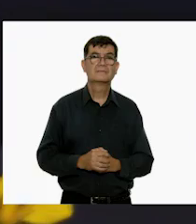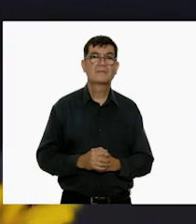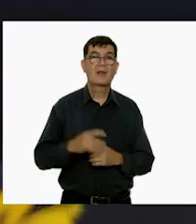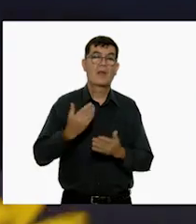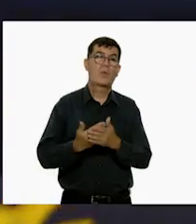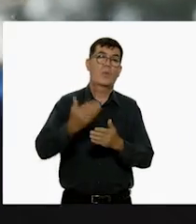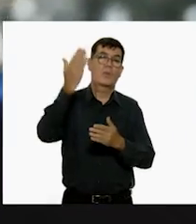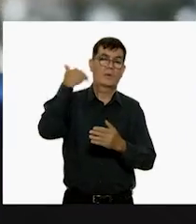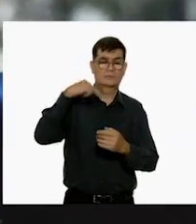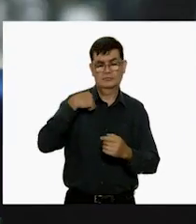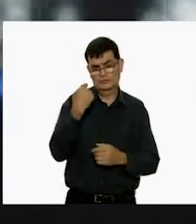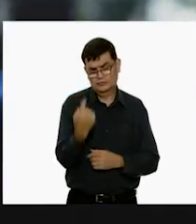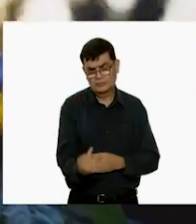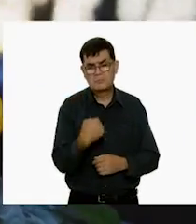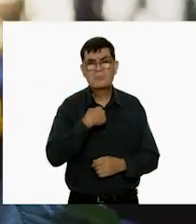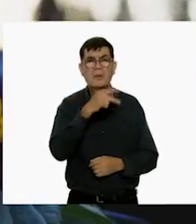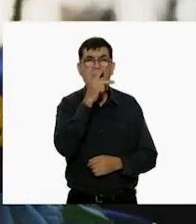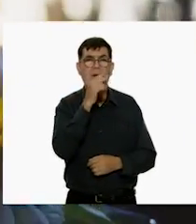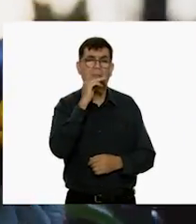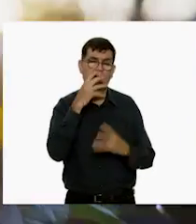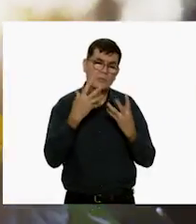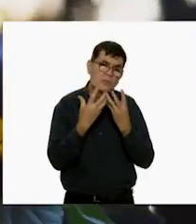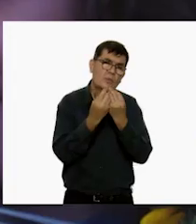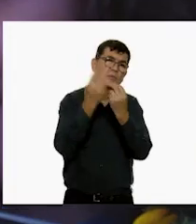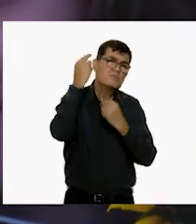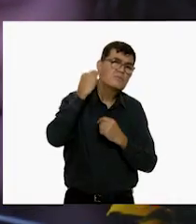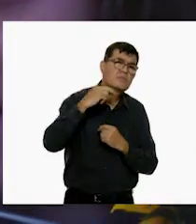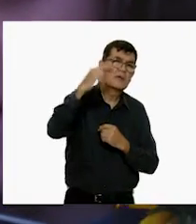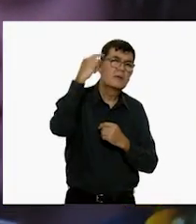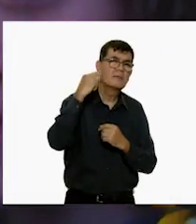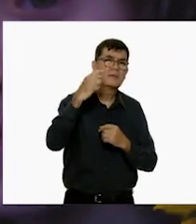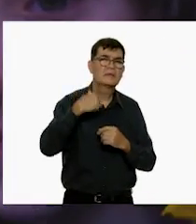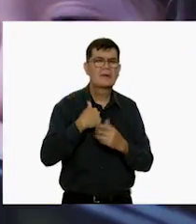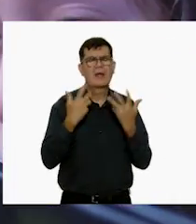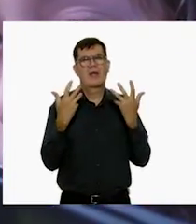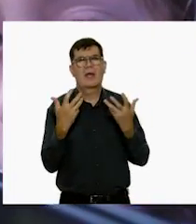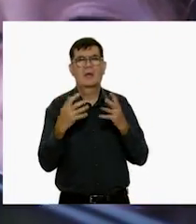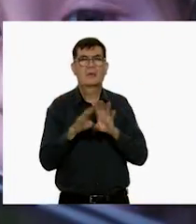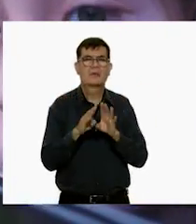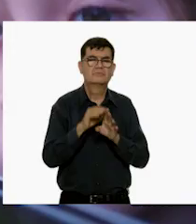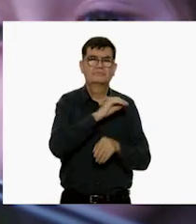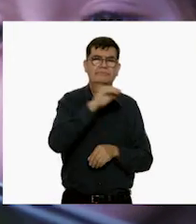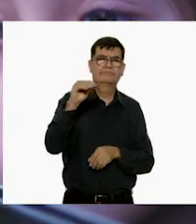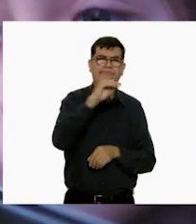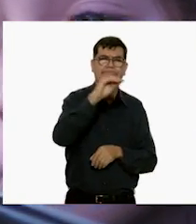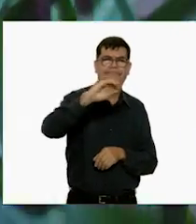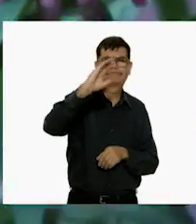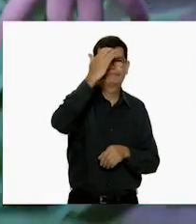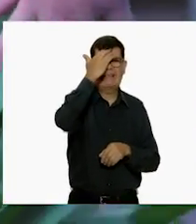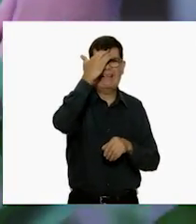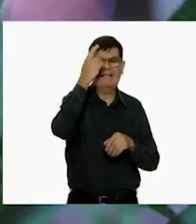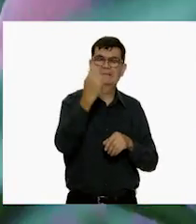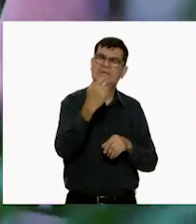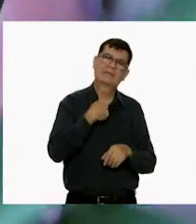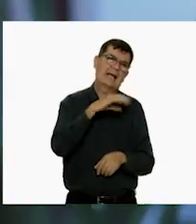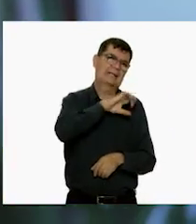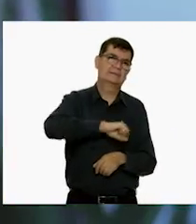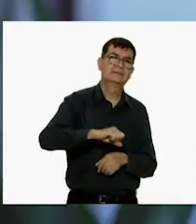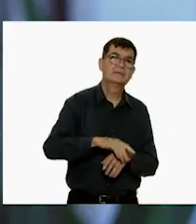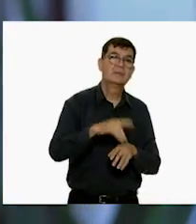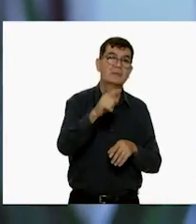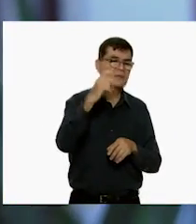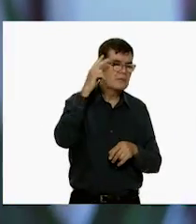Desde muy pequeña mis papás me llevaban de viaje y yo me sentía como la más grande exploradora del mundo. Con cada viaje,